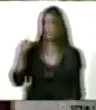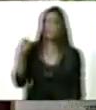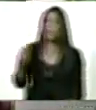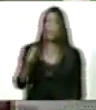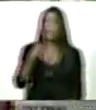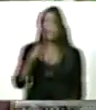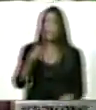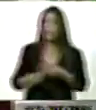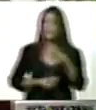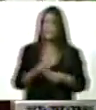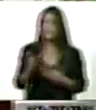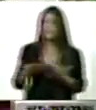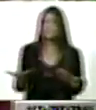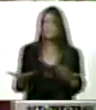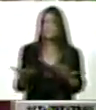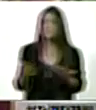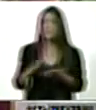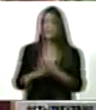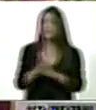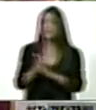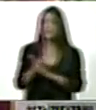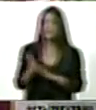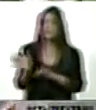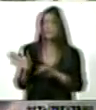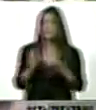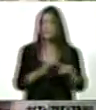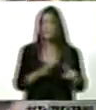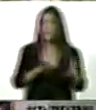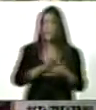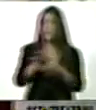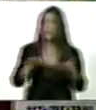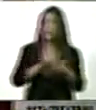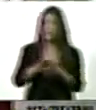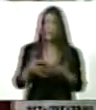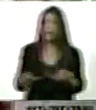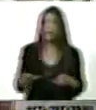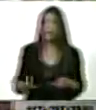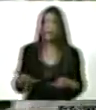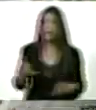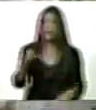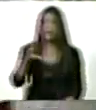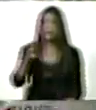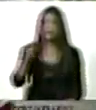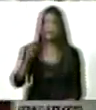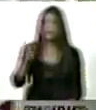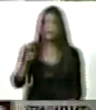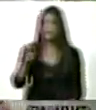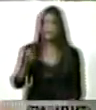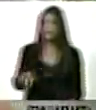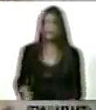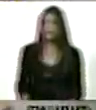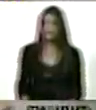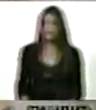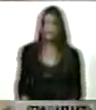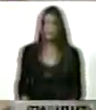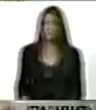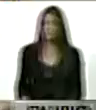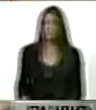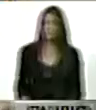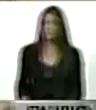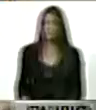hacer para salir de ese embrollo en el que en este momento estaría el poder legislativo, el electoral?